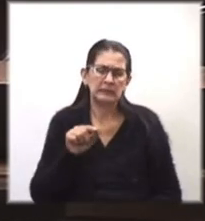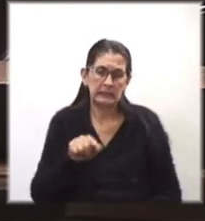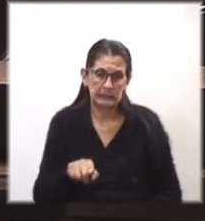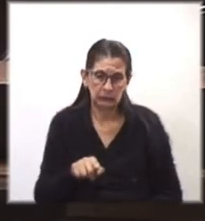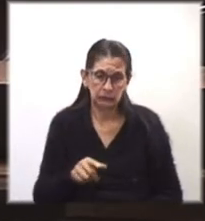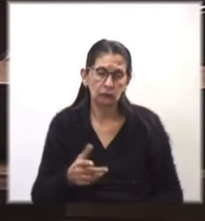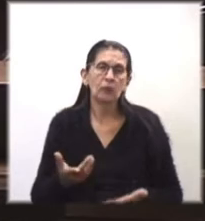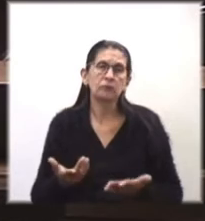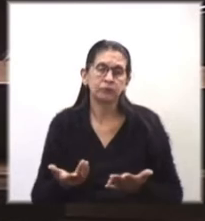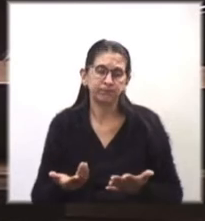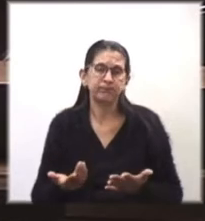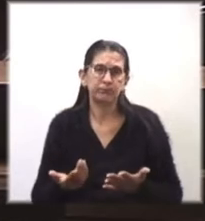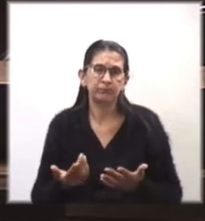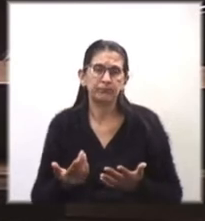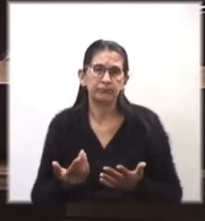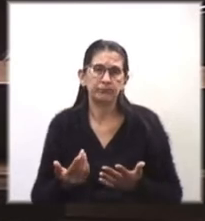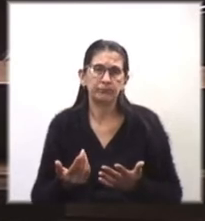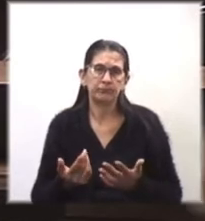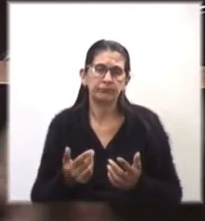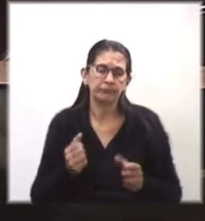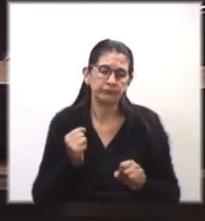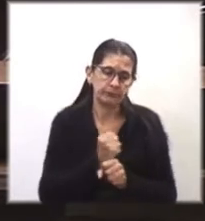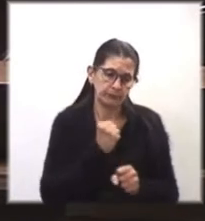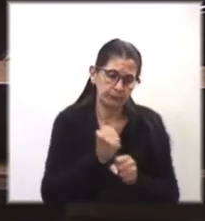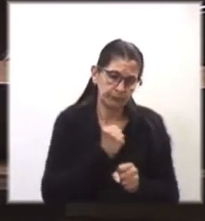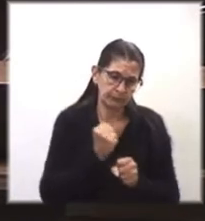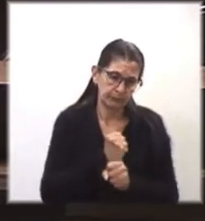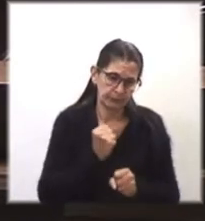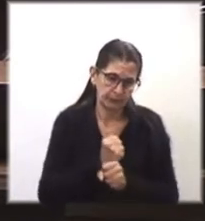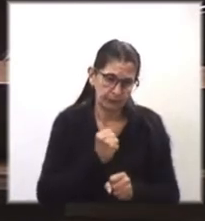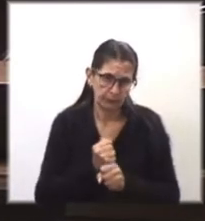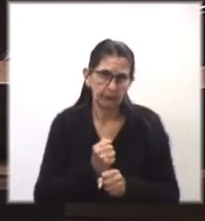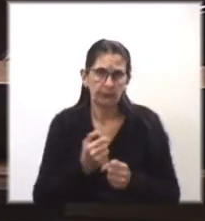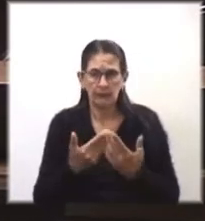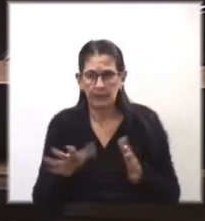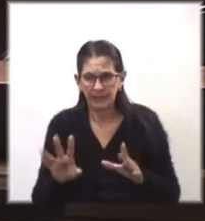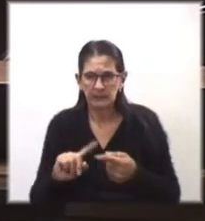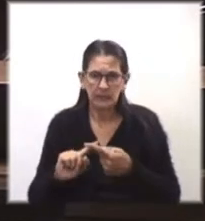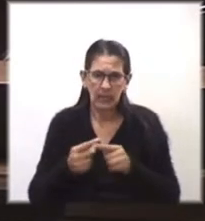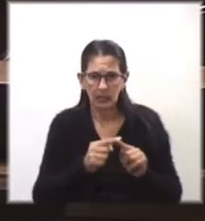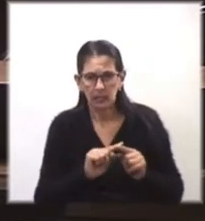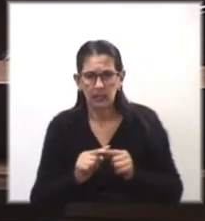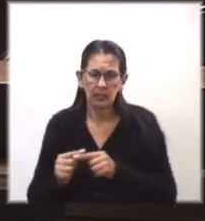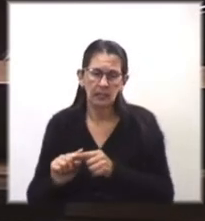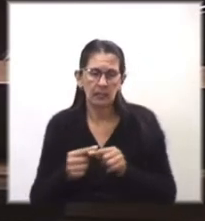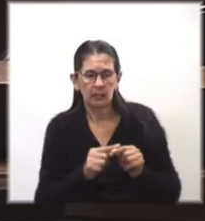esto genera entre los trabajadores una discusión